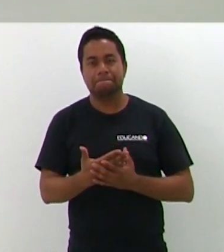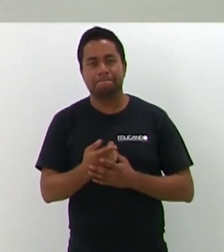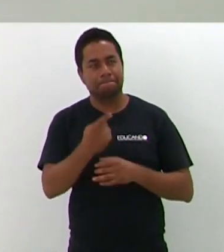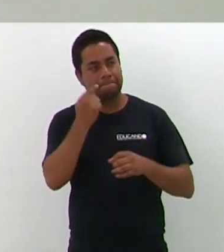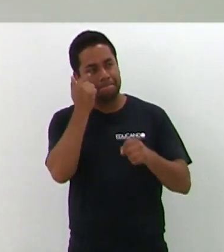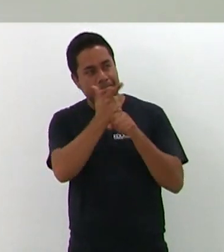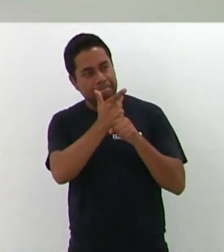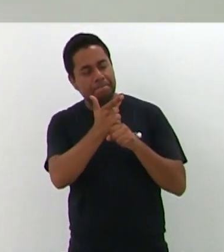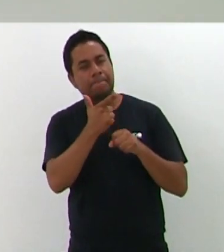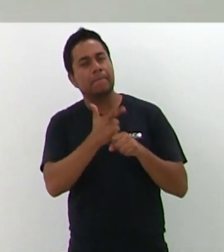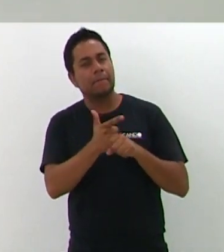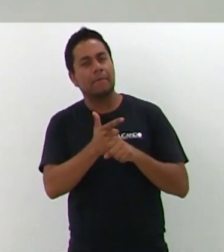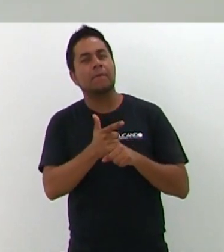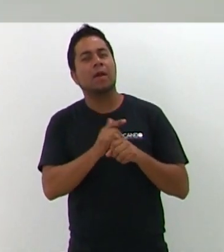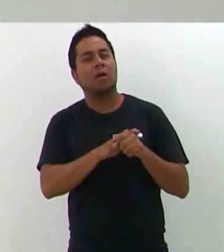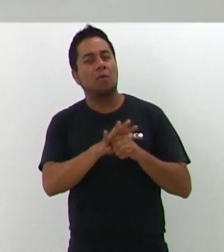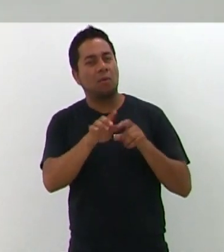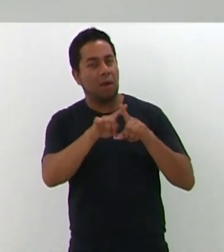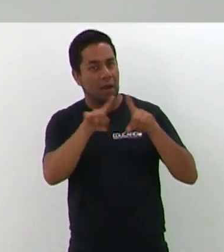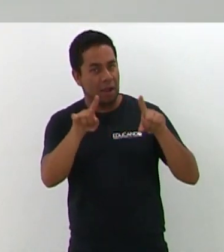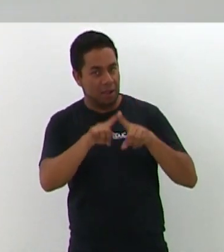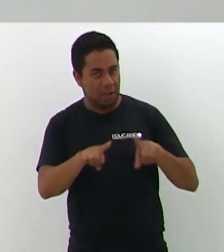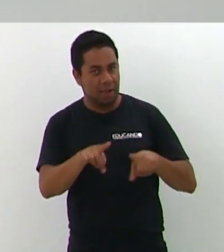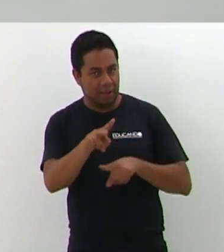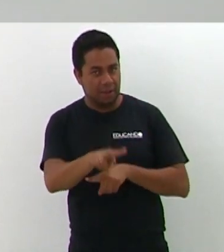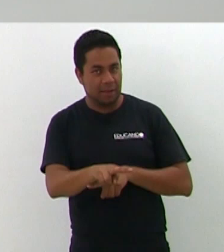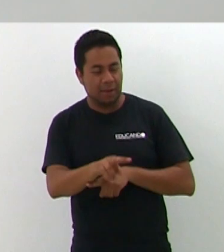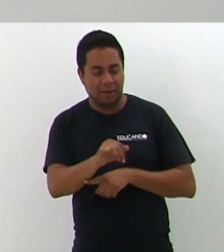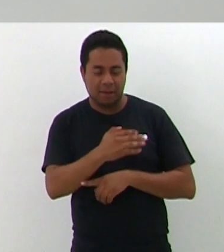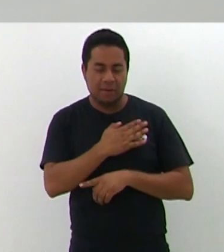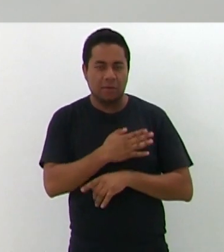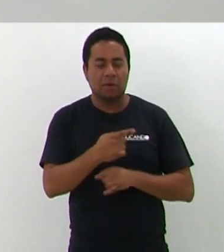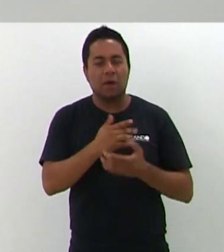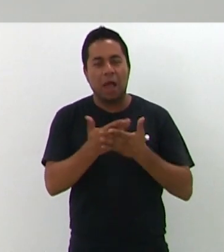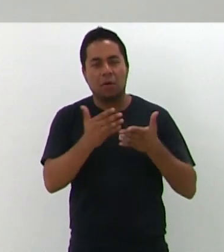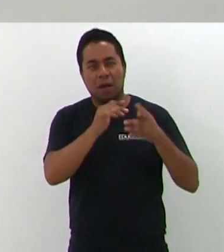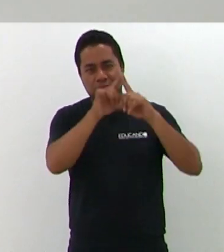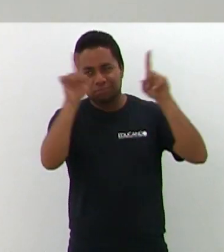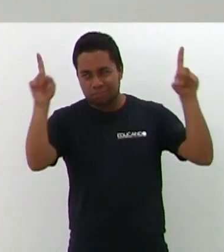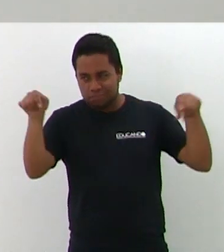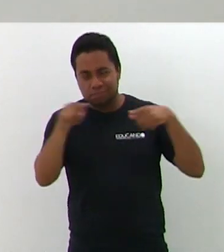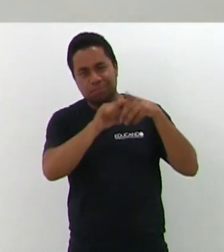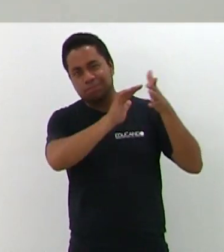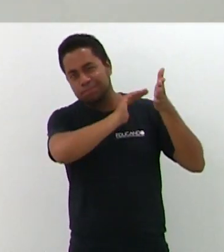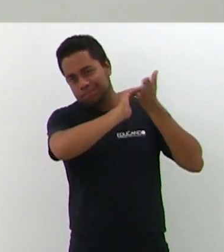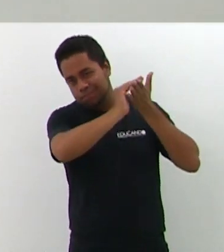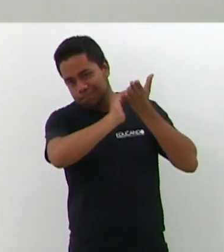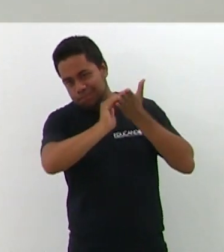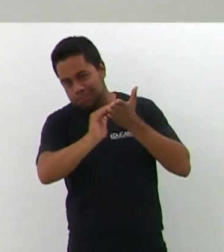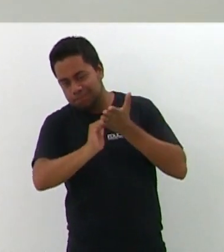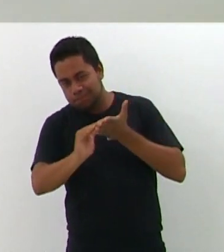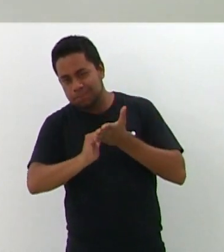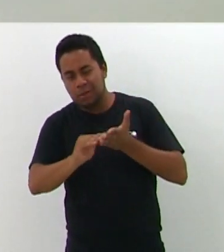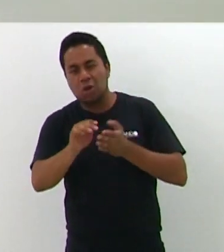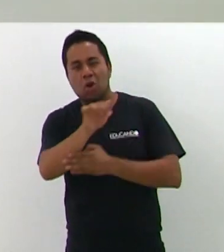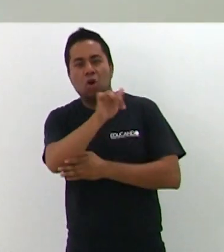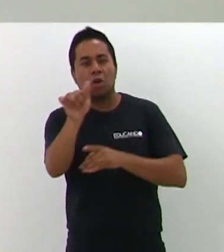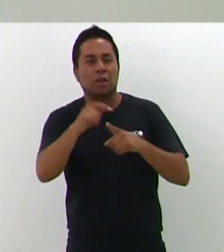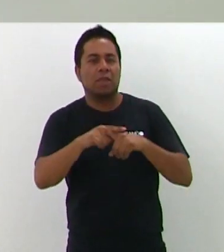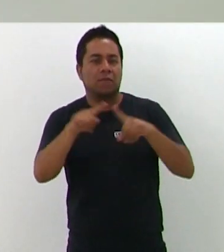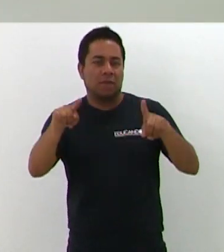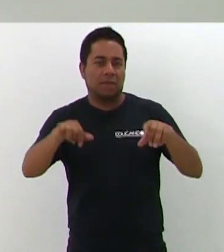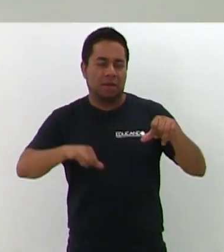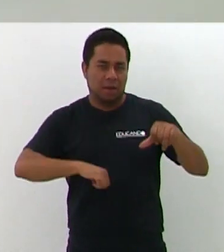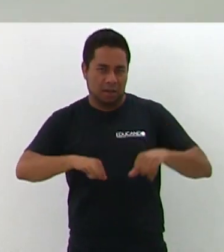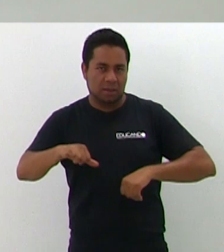¿Reconoces la diferencia? Sí. Bueno, vamos a borrar nuestro pizarrón. Vamos a hacer otro ejercicio. Y